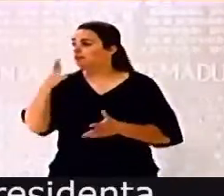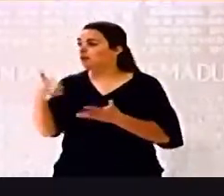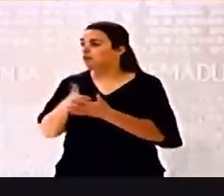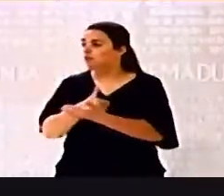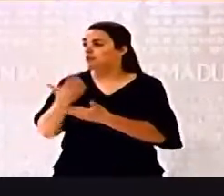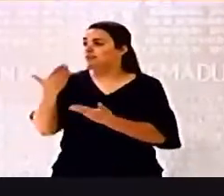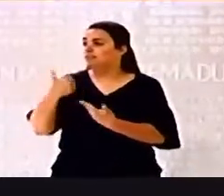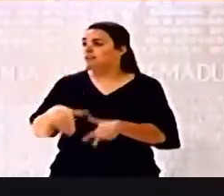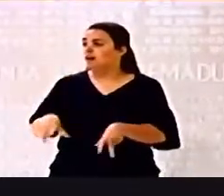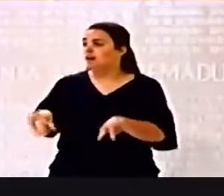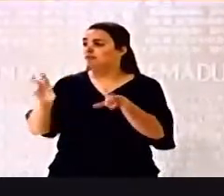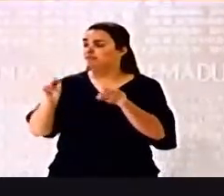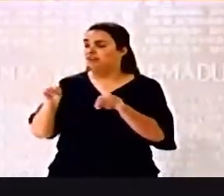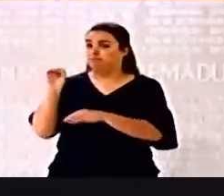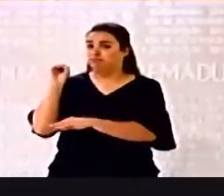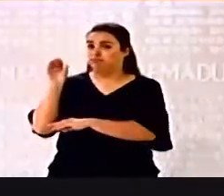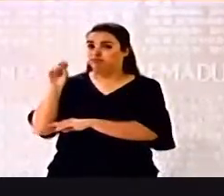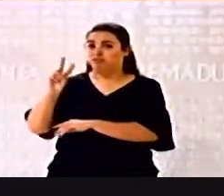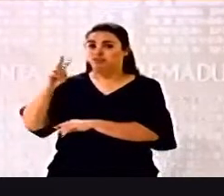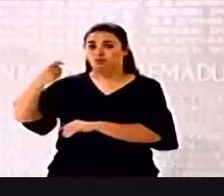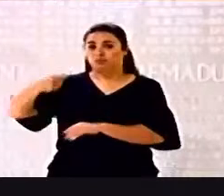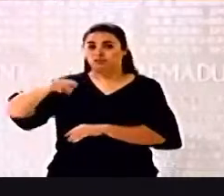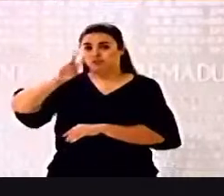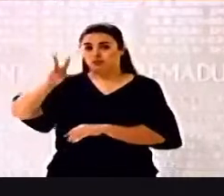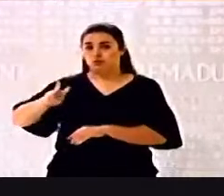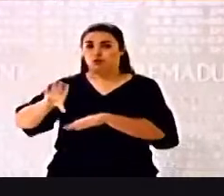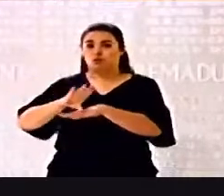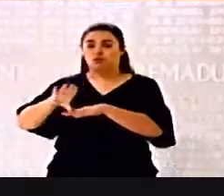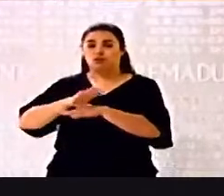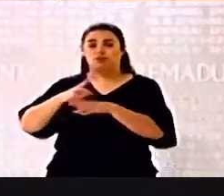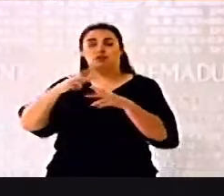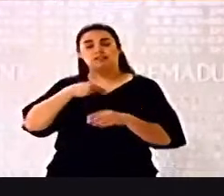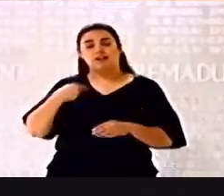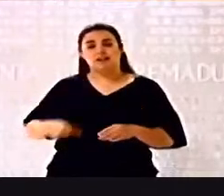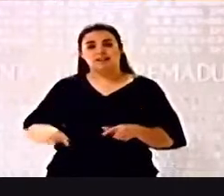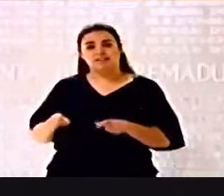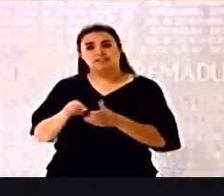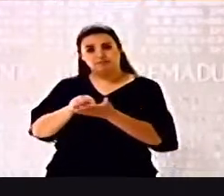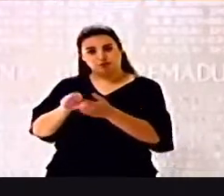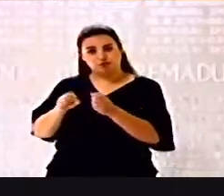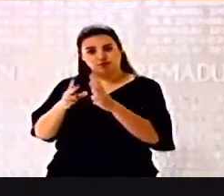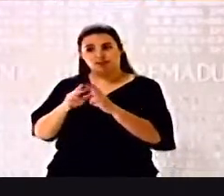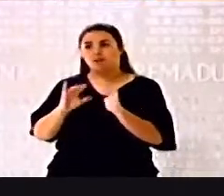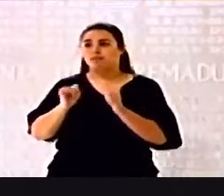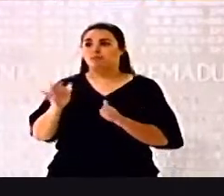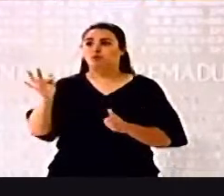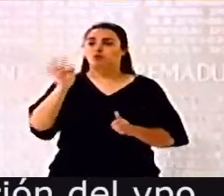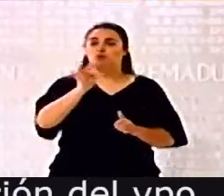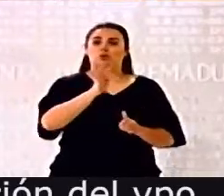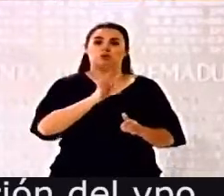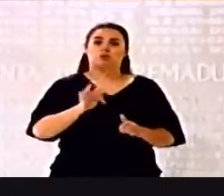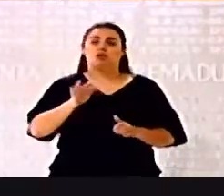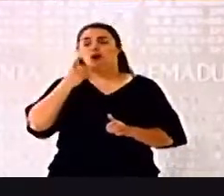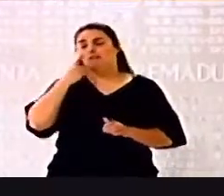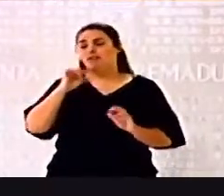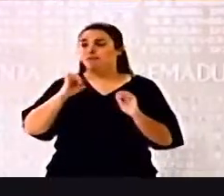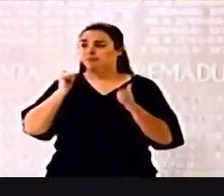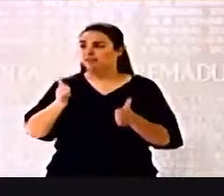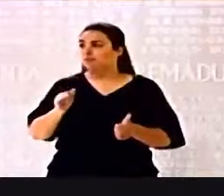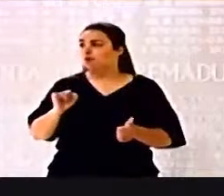vez concluida la intervención del vicepresidente segundo y consejero de Sanidad y Servicios Sociales, iniciamos el turno de preguntas. Vamos a